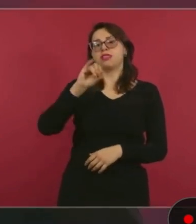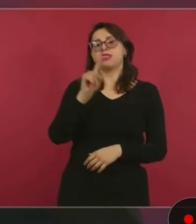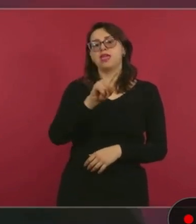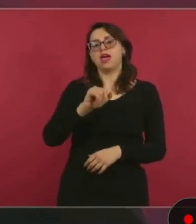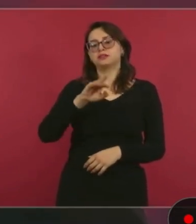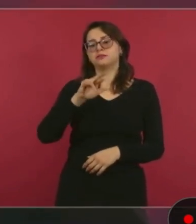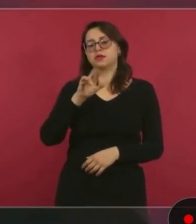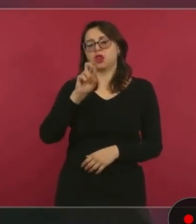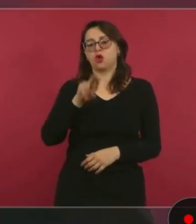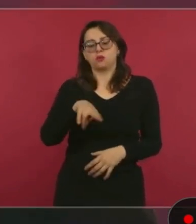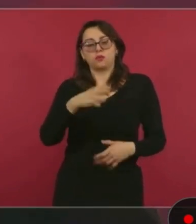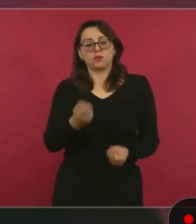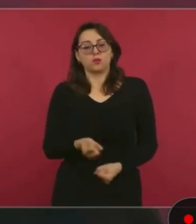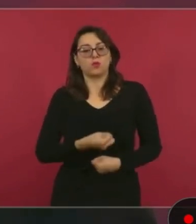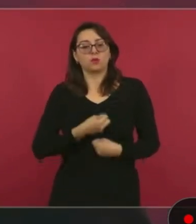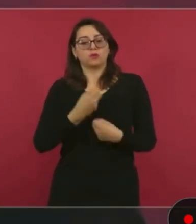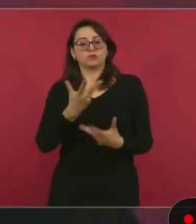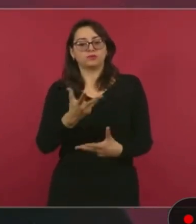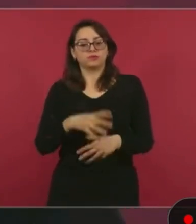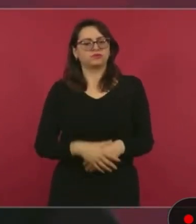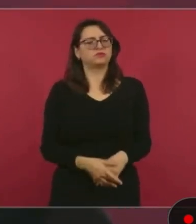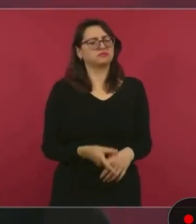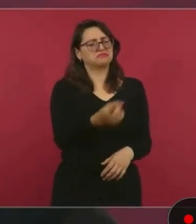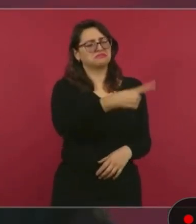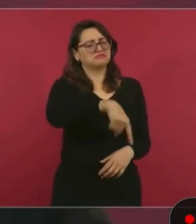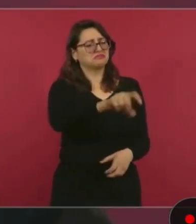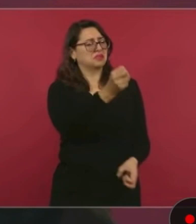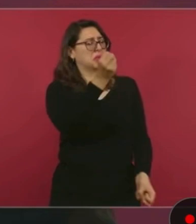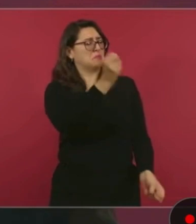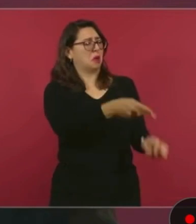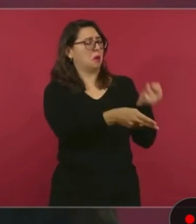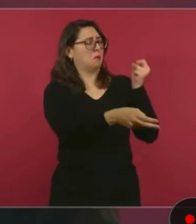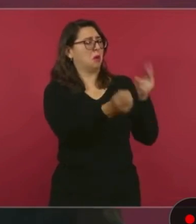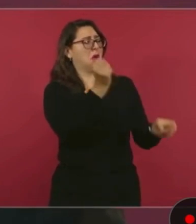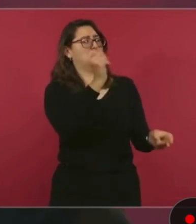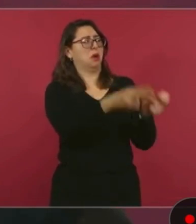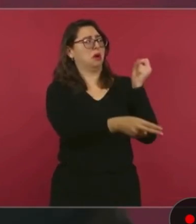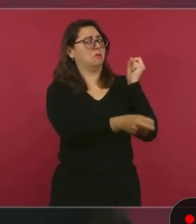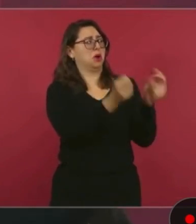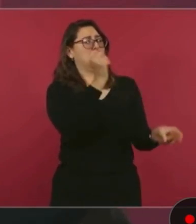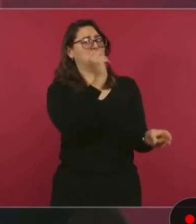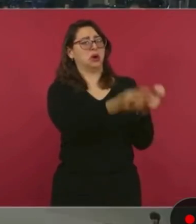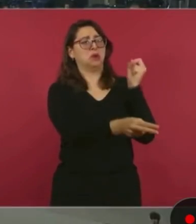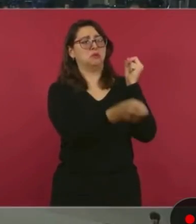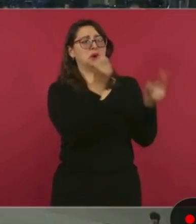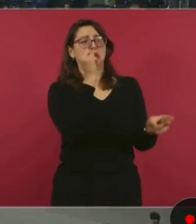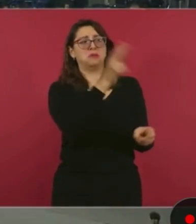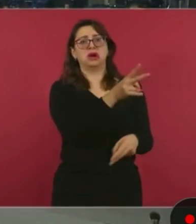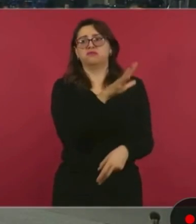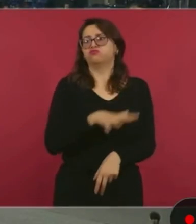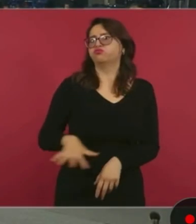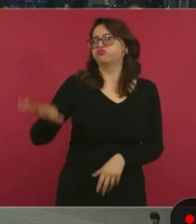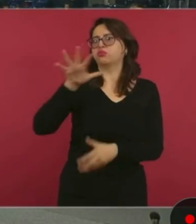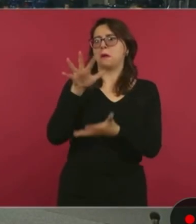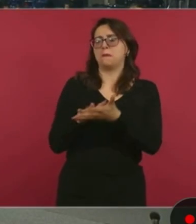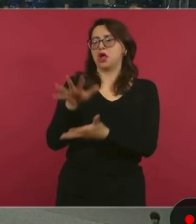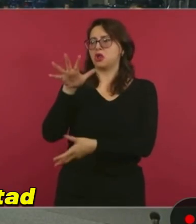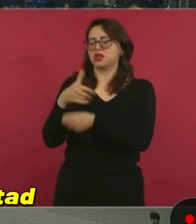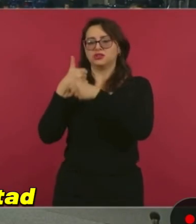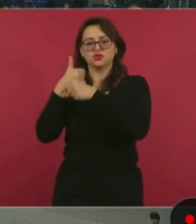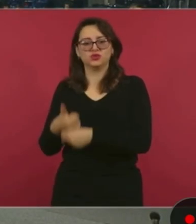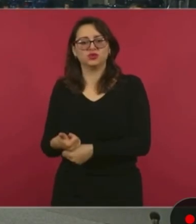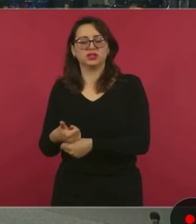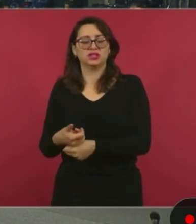privilegios. Y si de eso se trata, de defender privilegios, también